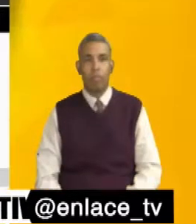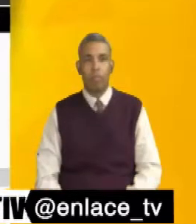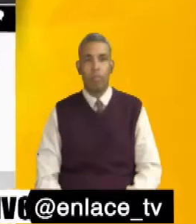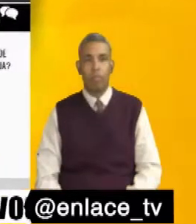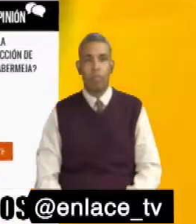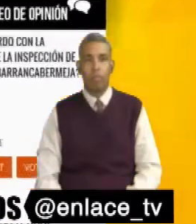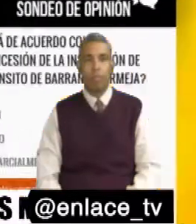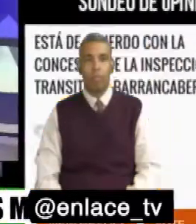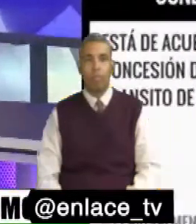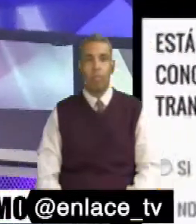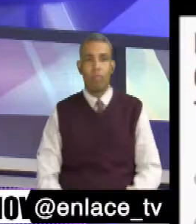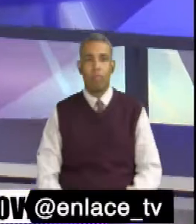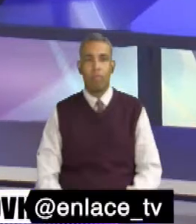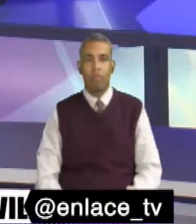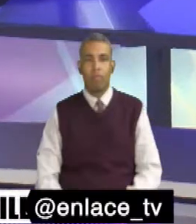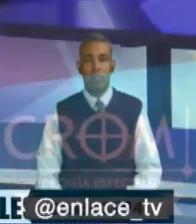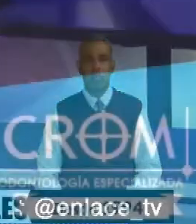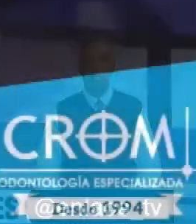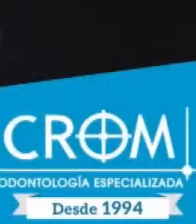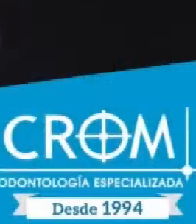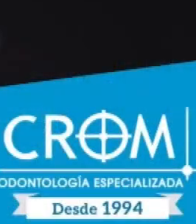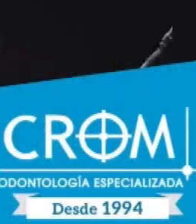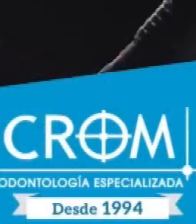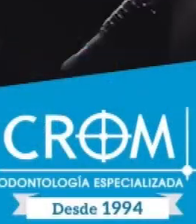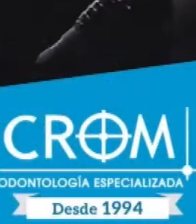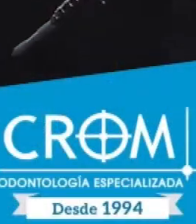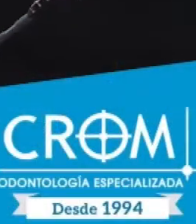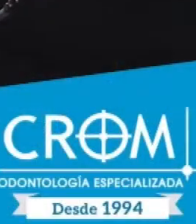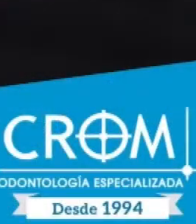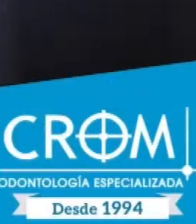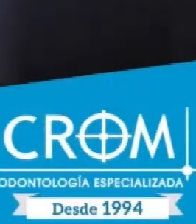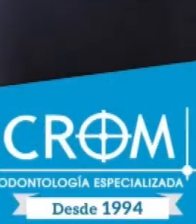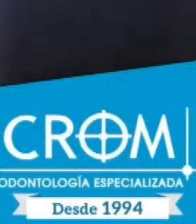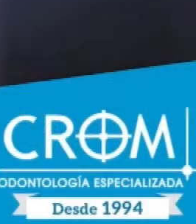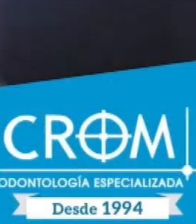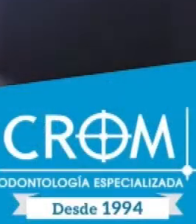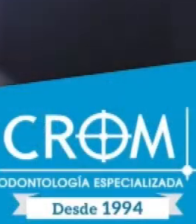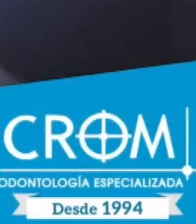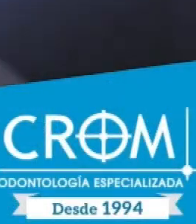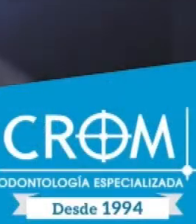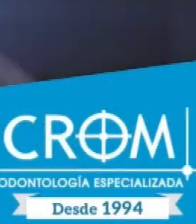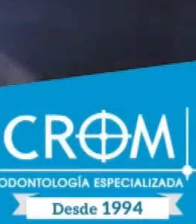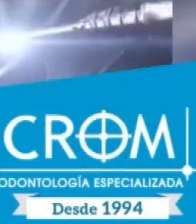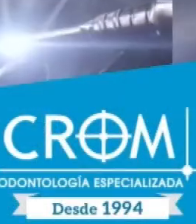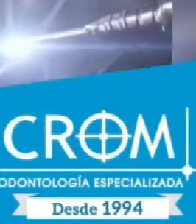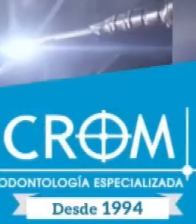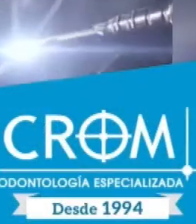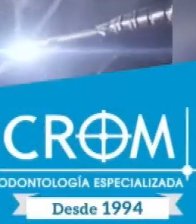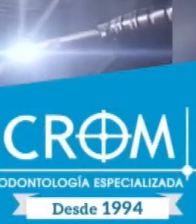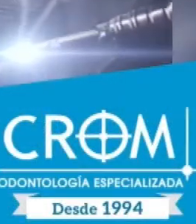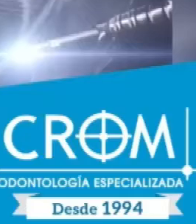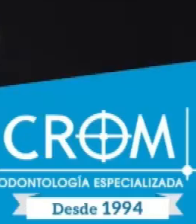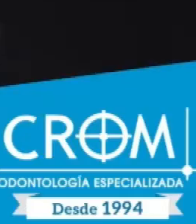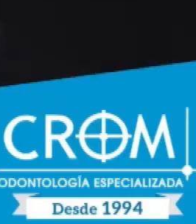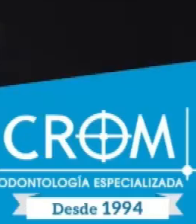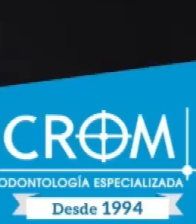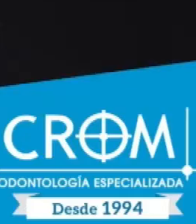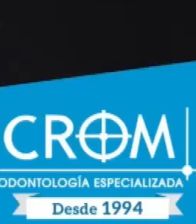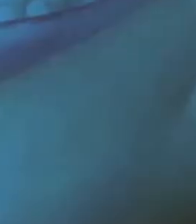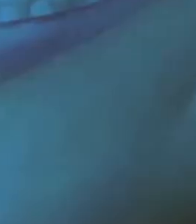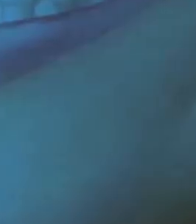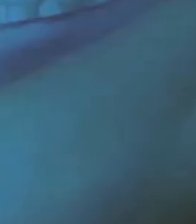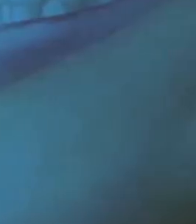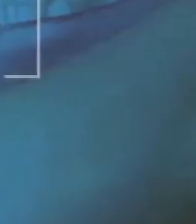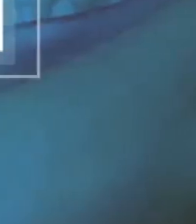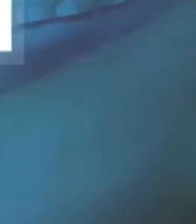www.enlacetelevisión.com. Invisalign, ortodoncia invisible, resultados muy visibles, luzca su sonrisa, no sus brackets,